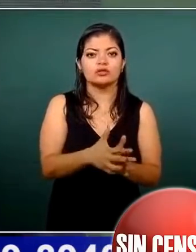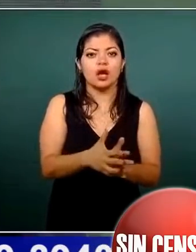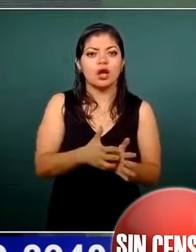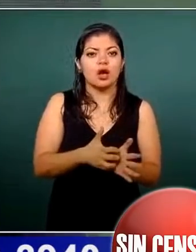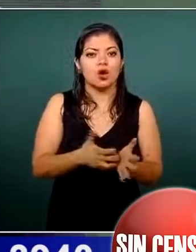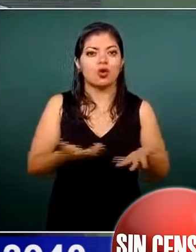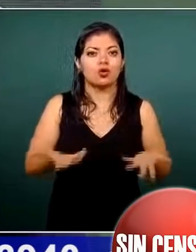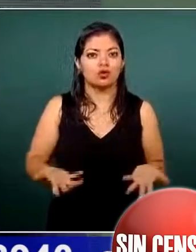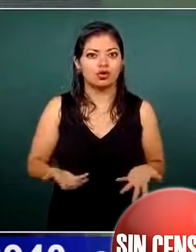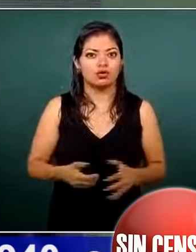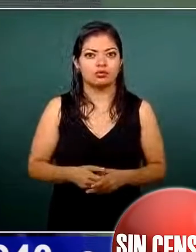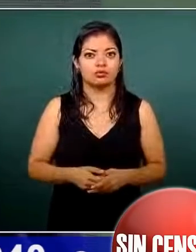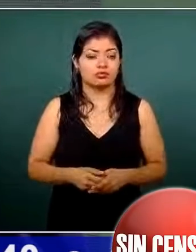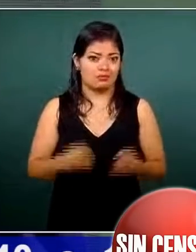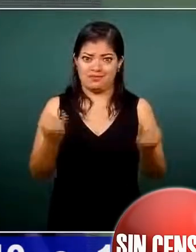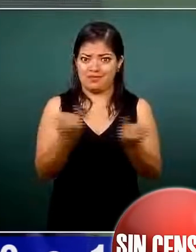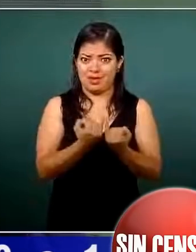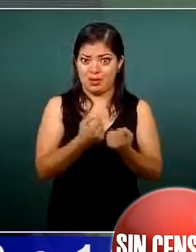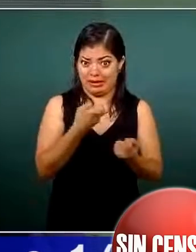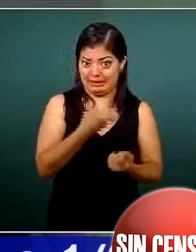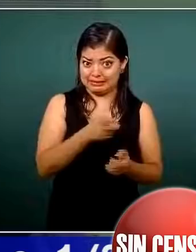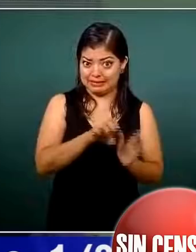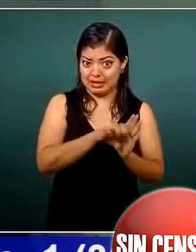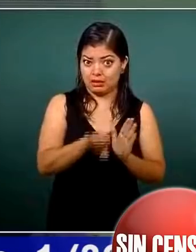Y así en todo.